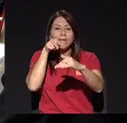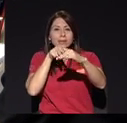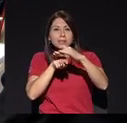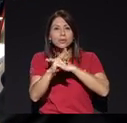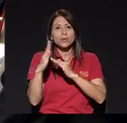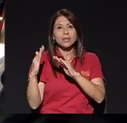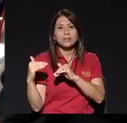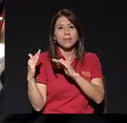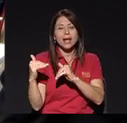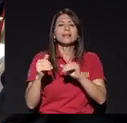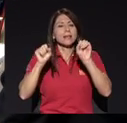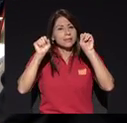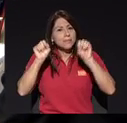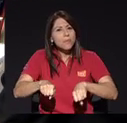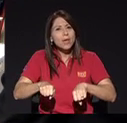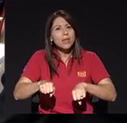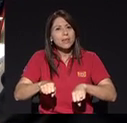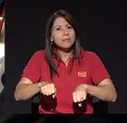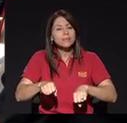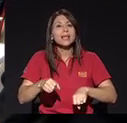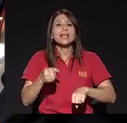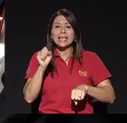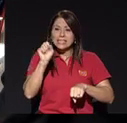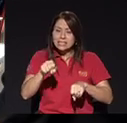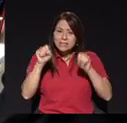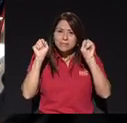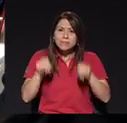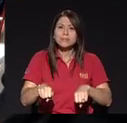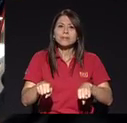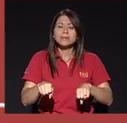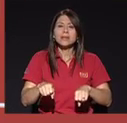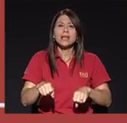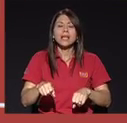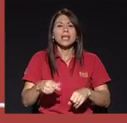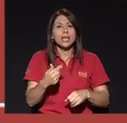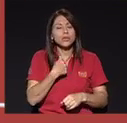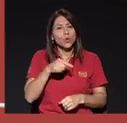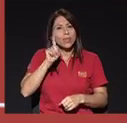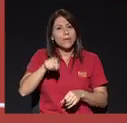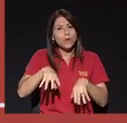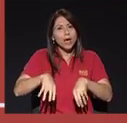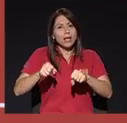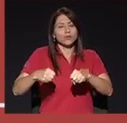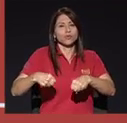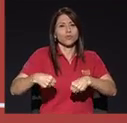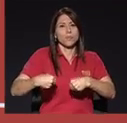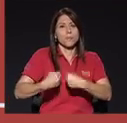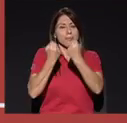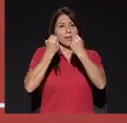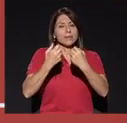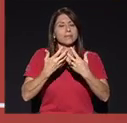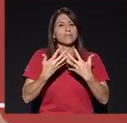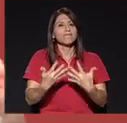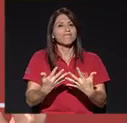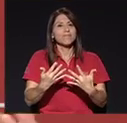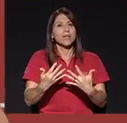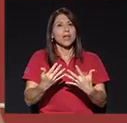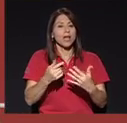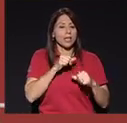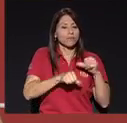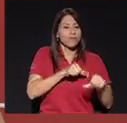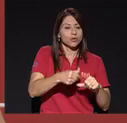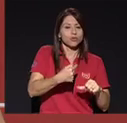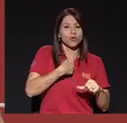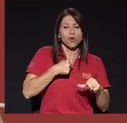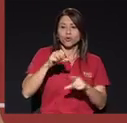esperanza, con una visión de que se puede, que sí es asequible, que yo tengo que asumir un esfuerzo, que la sociedad me tiene que